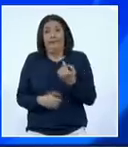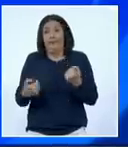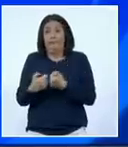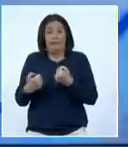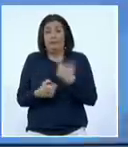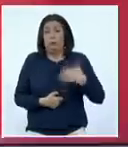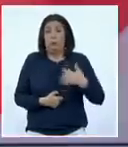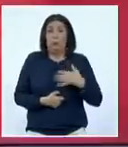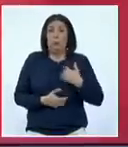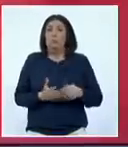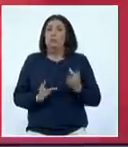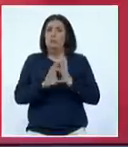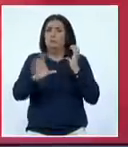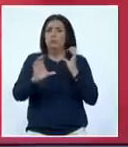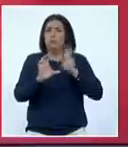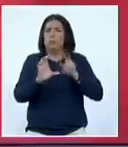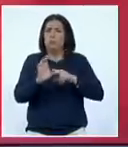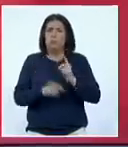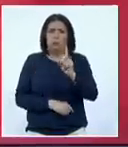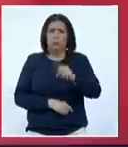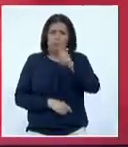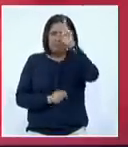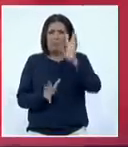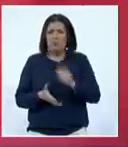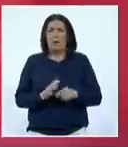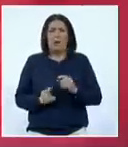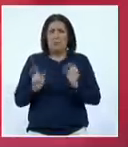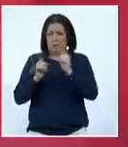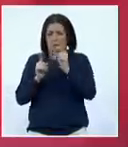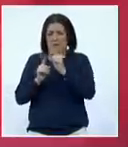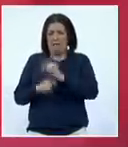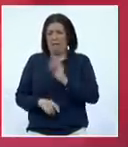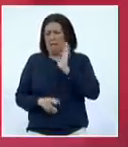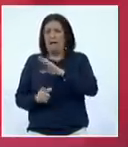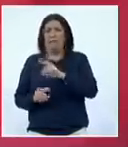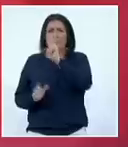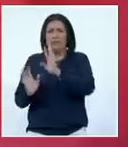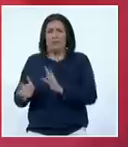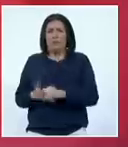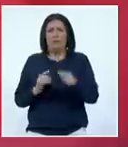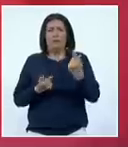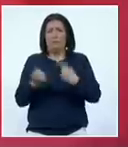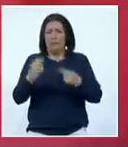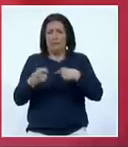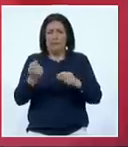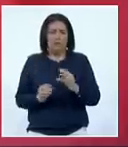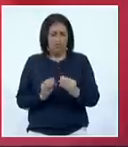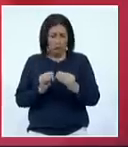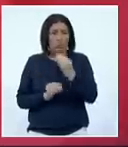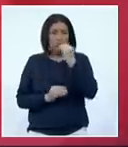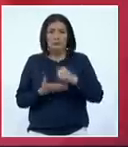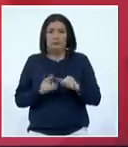pelea. Minutos de tensión vivieron los pasajeros de un bus cuando un peruano insultó a dos inmigrantes venezolanos que estaban vendiendo alfajores.